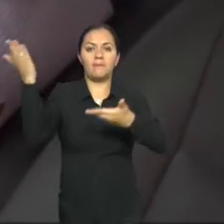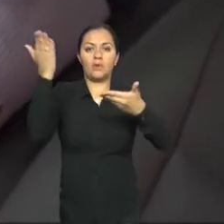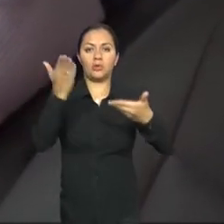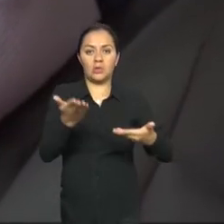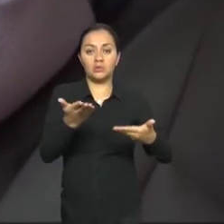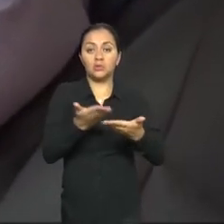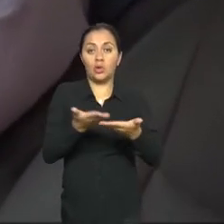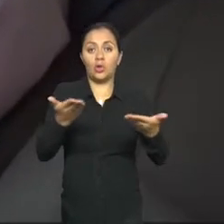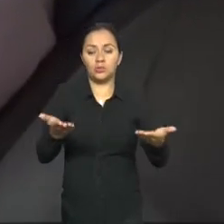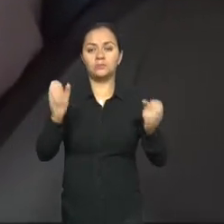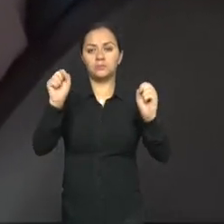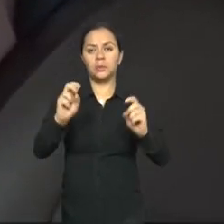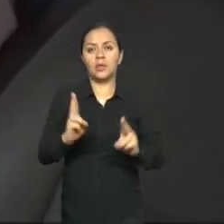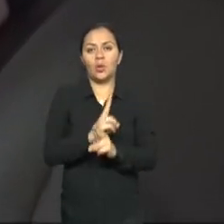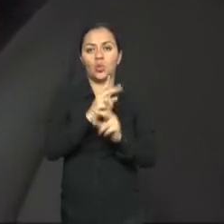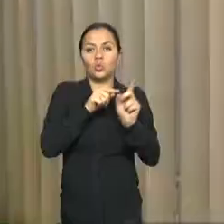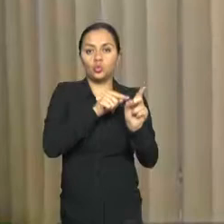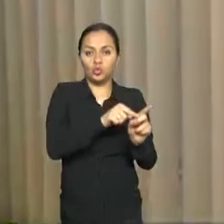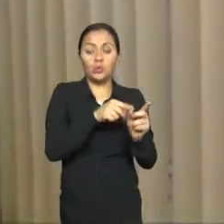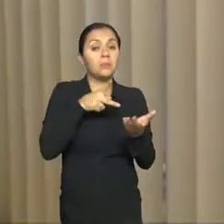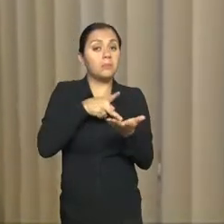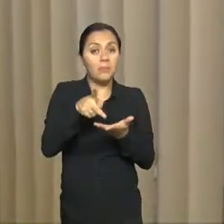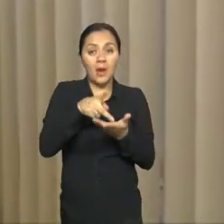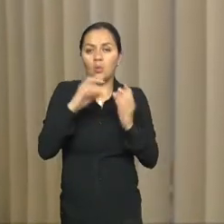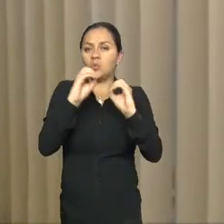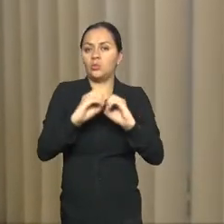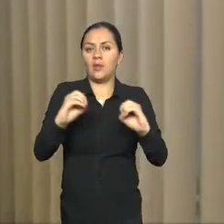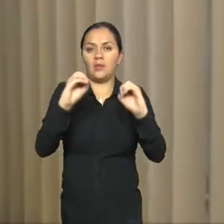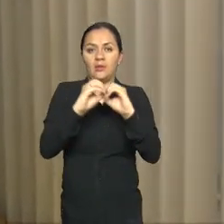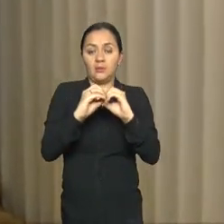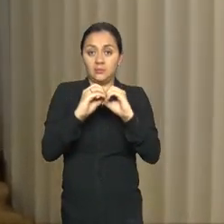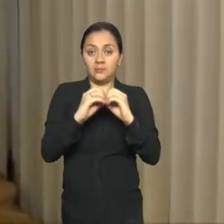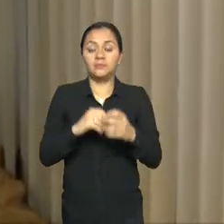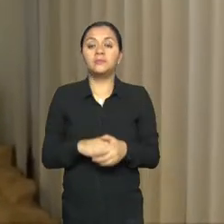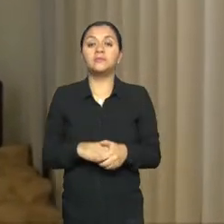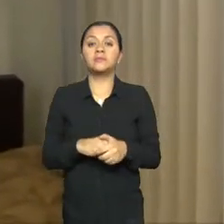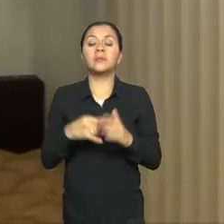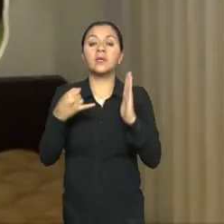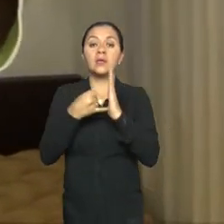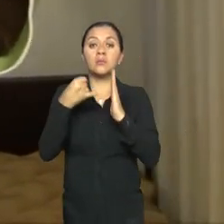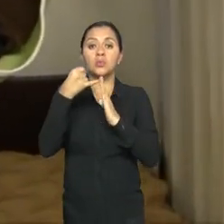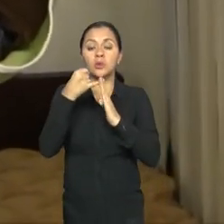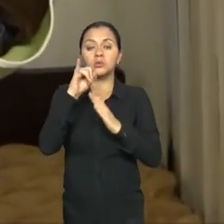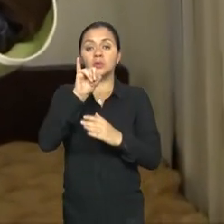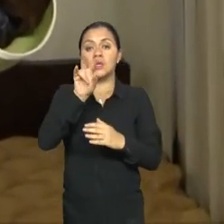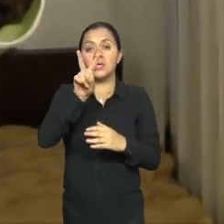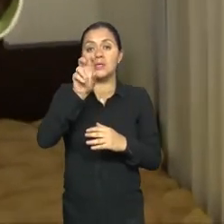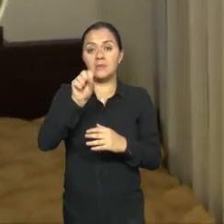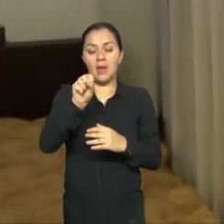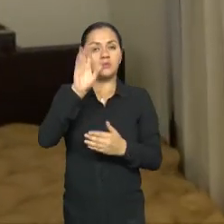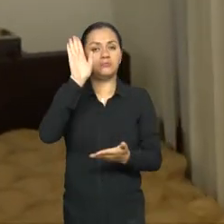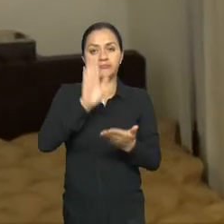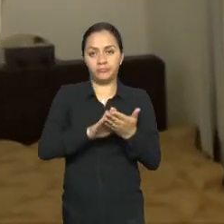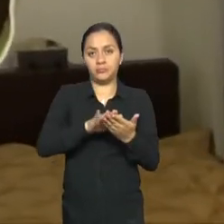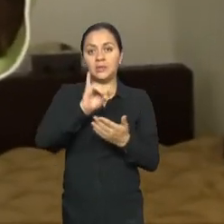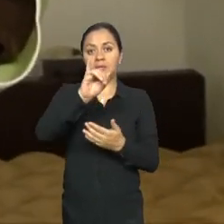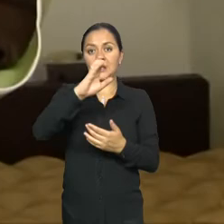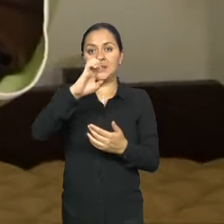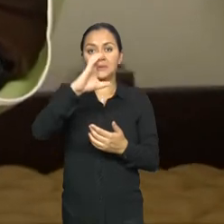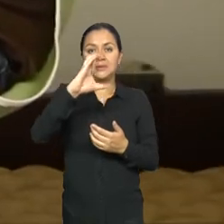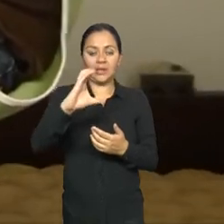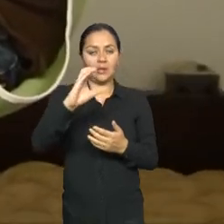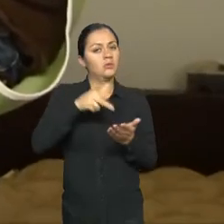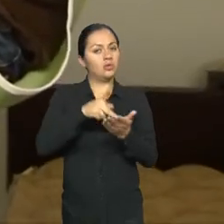exclusivo, exentas del pago de tributos al comercio exterior, impuestos al valor agregado e impuestos a los consumos especiales